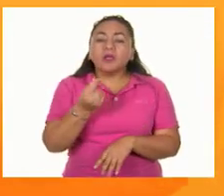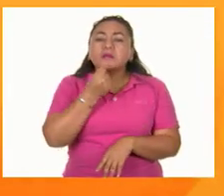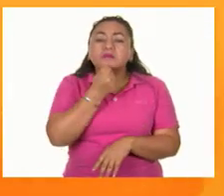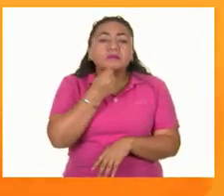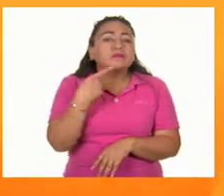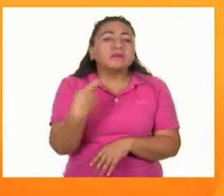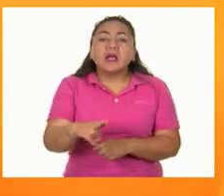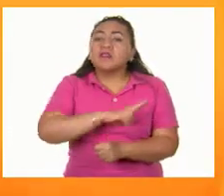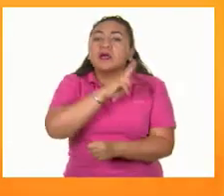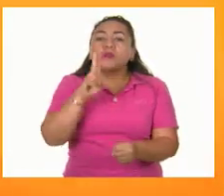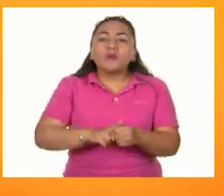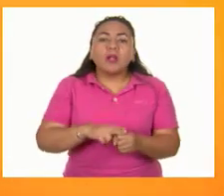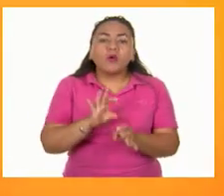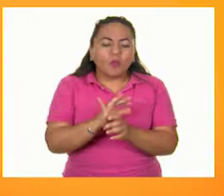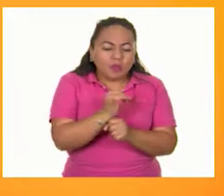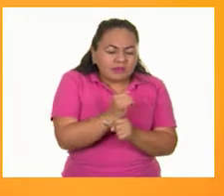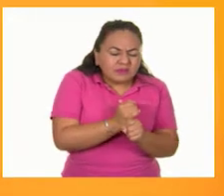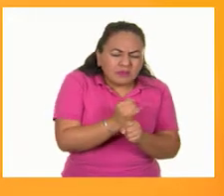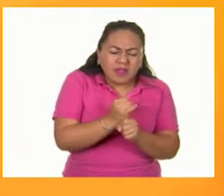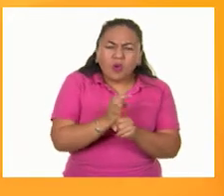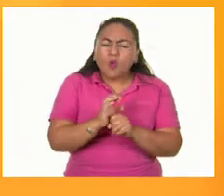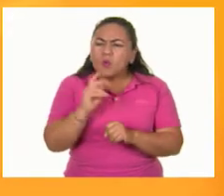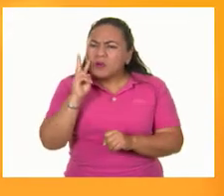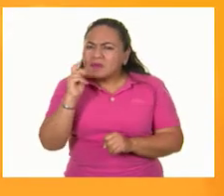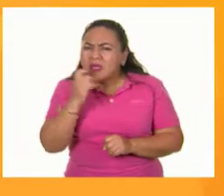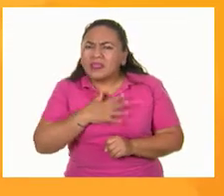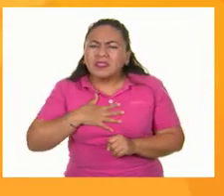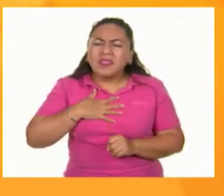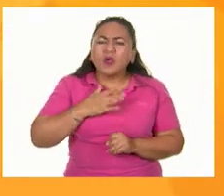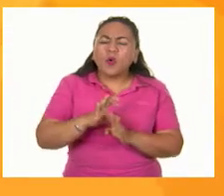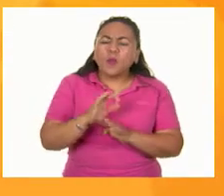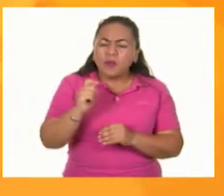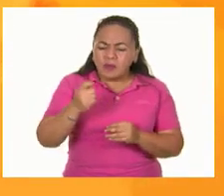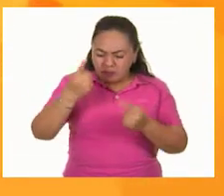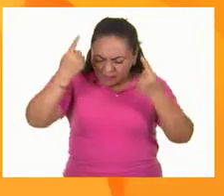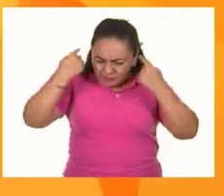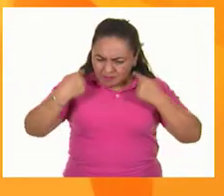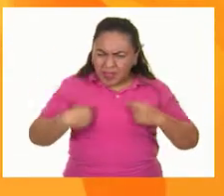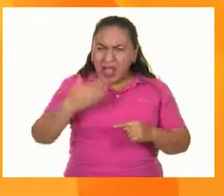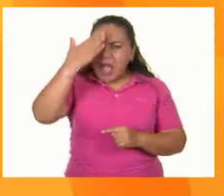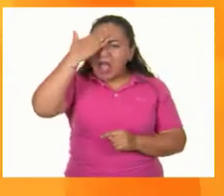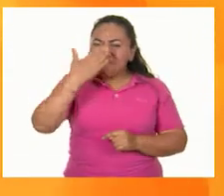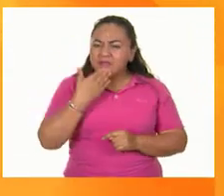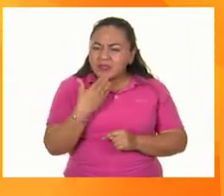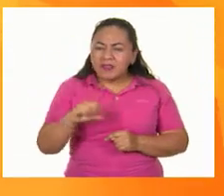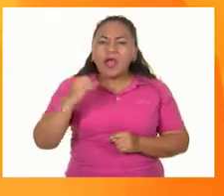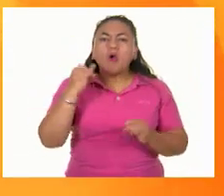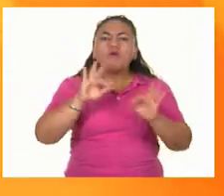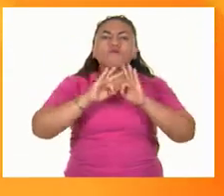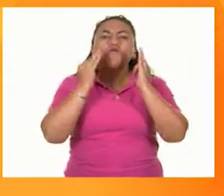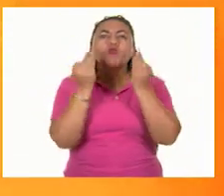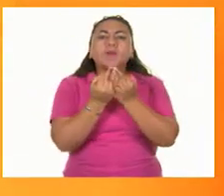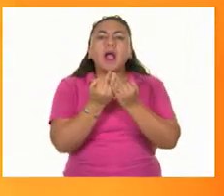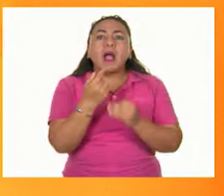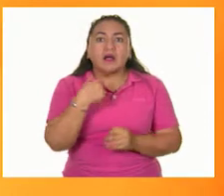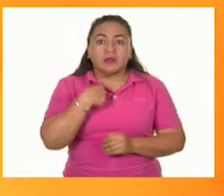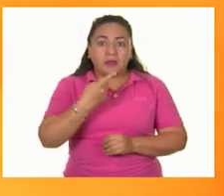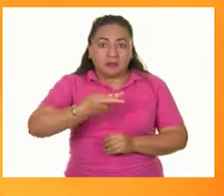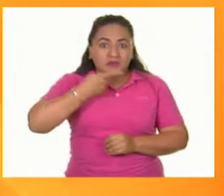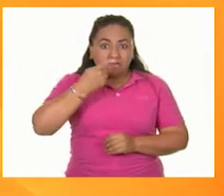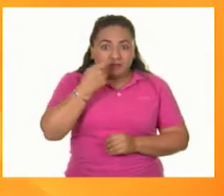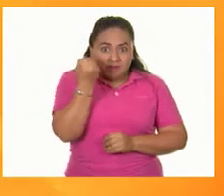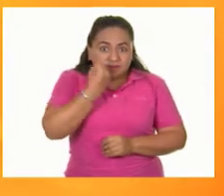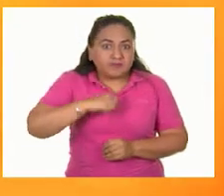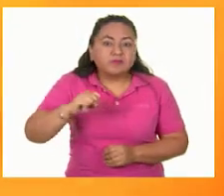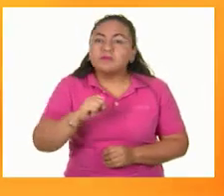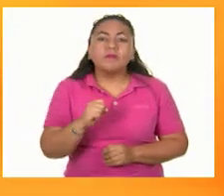necesidad de explorar y aún sus habilidades motrices y de lenguaje no están completas y